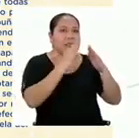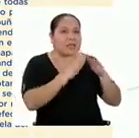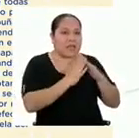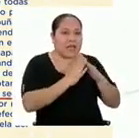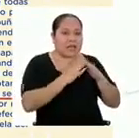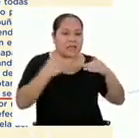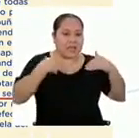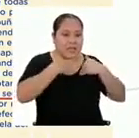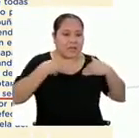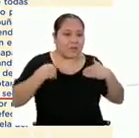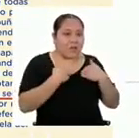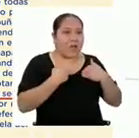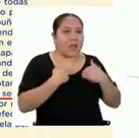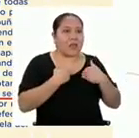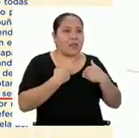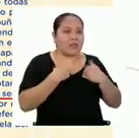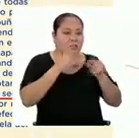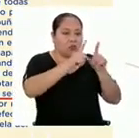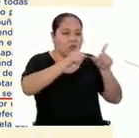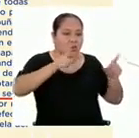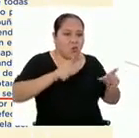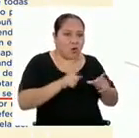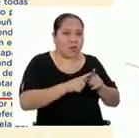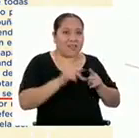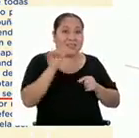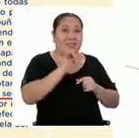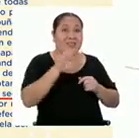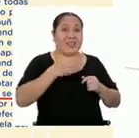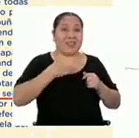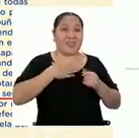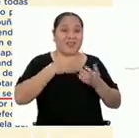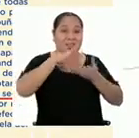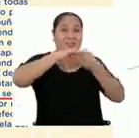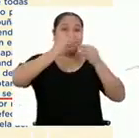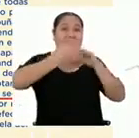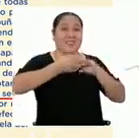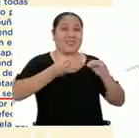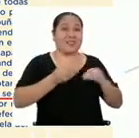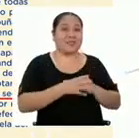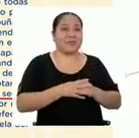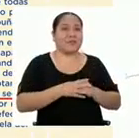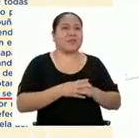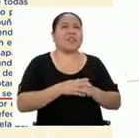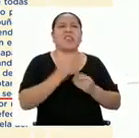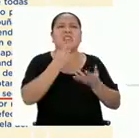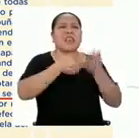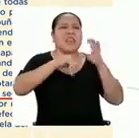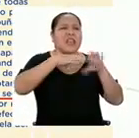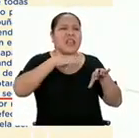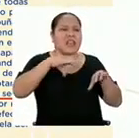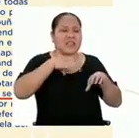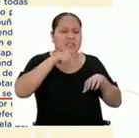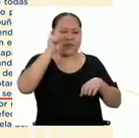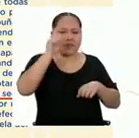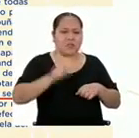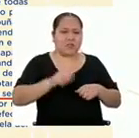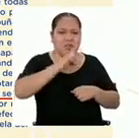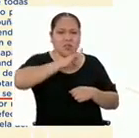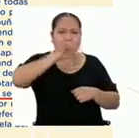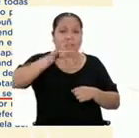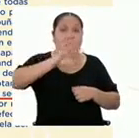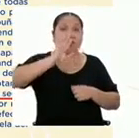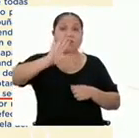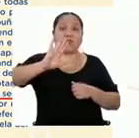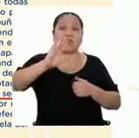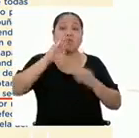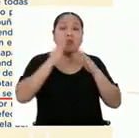los animales y el paisaje. Así como mi texto, profesora. Así es. ¿Y a qué se dedica el viajero? ¿Todas y todos en